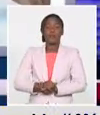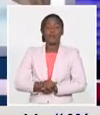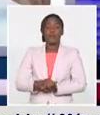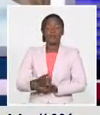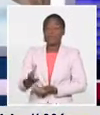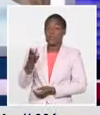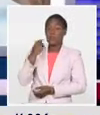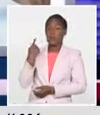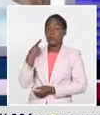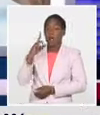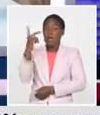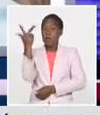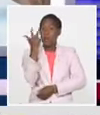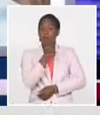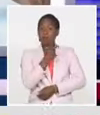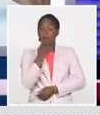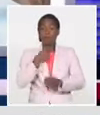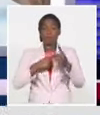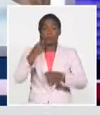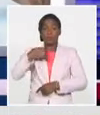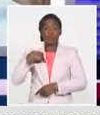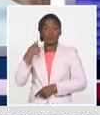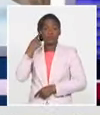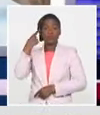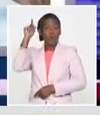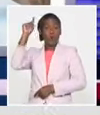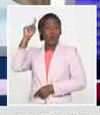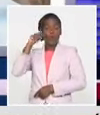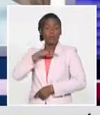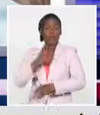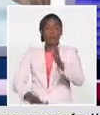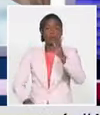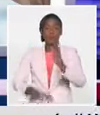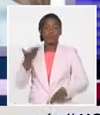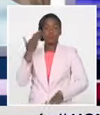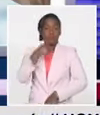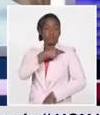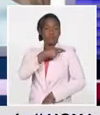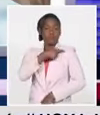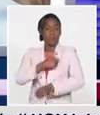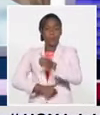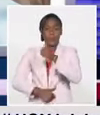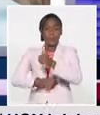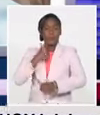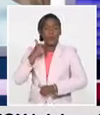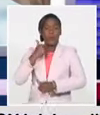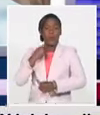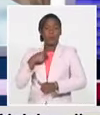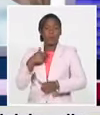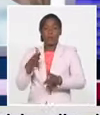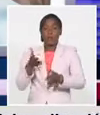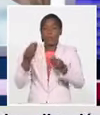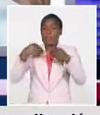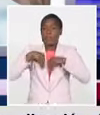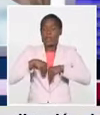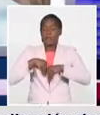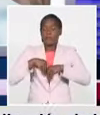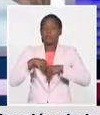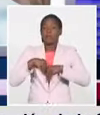de las cosas que más se ha detectado, porque parece que las personas están tan motivadas, están